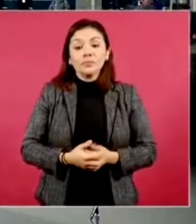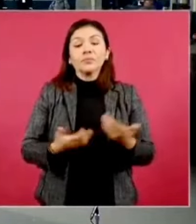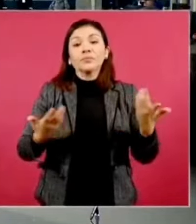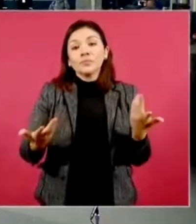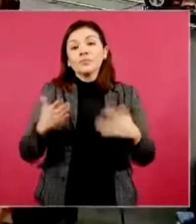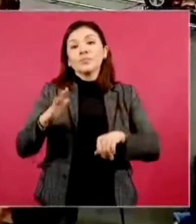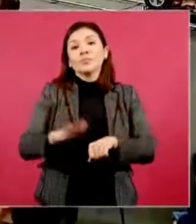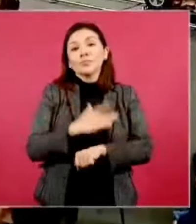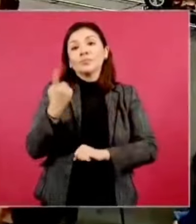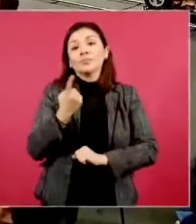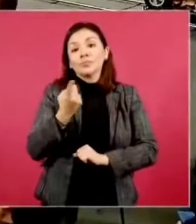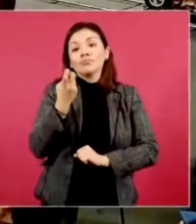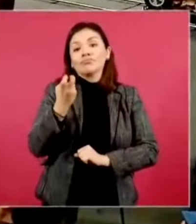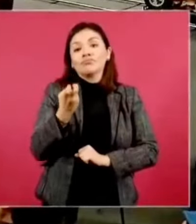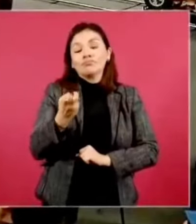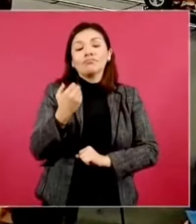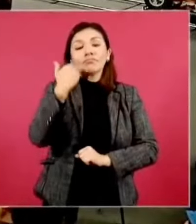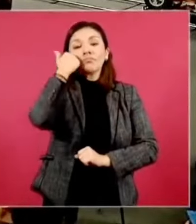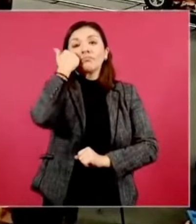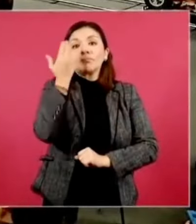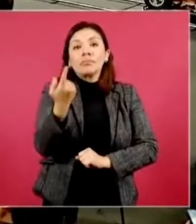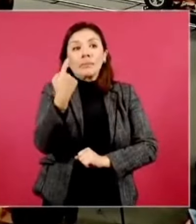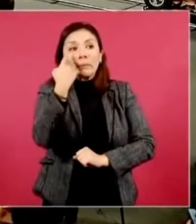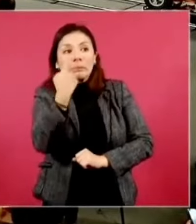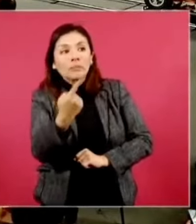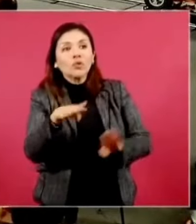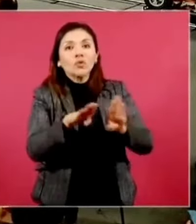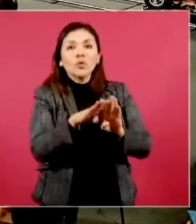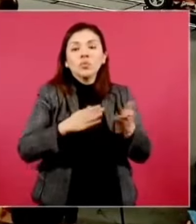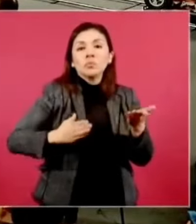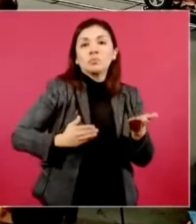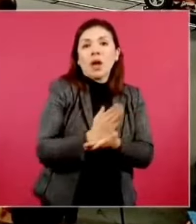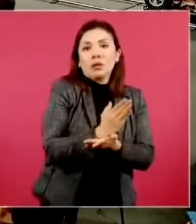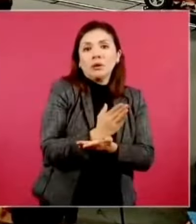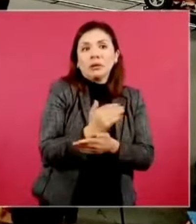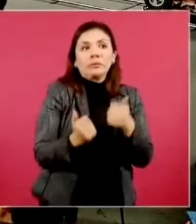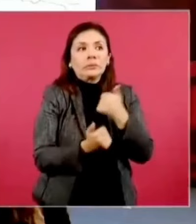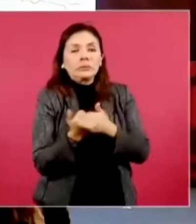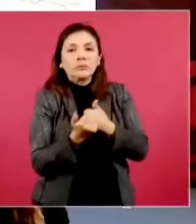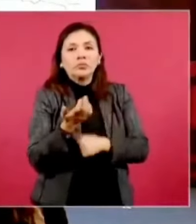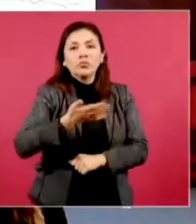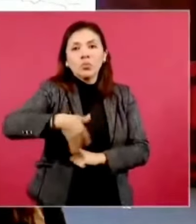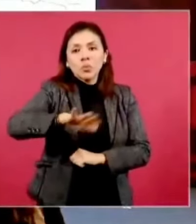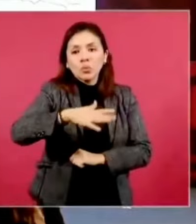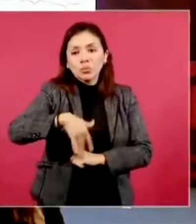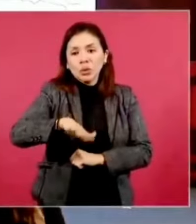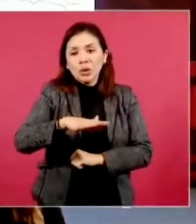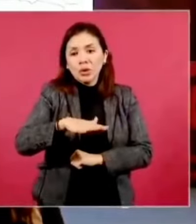buscan por dónde pasar. Ya aquí está